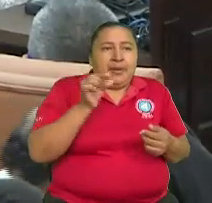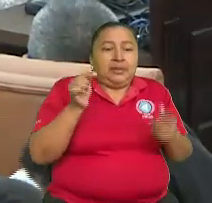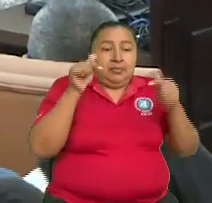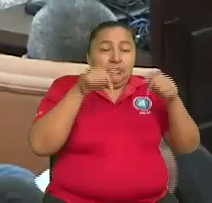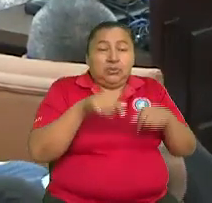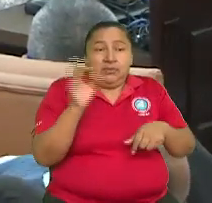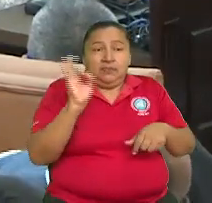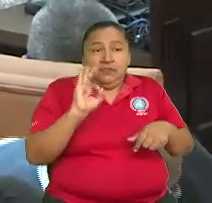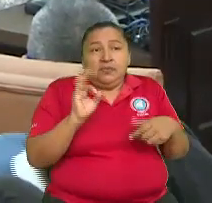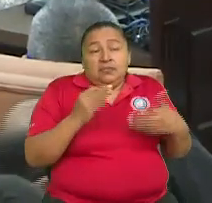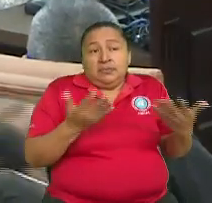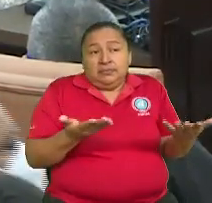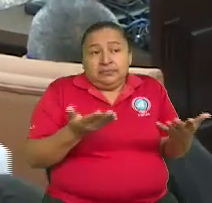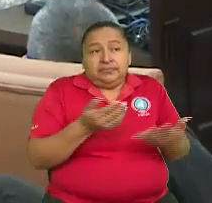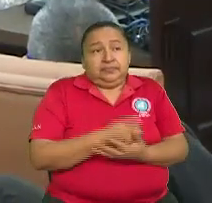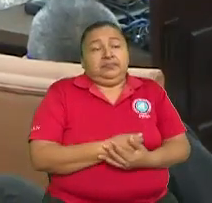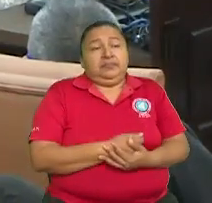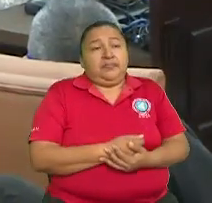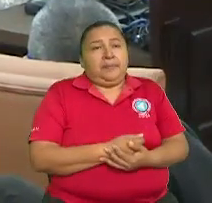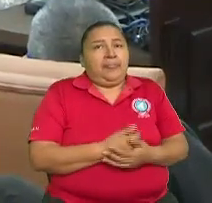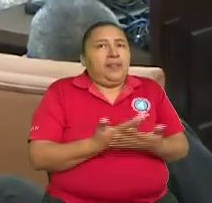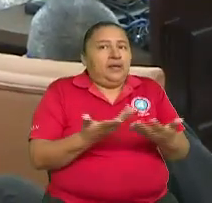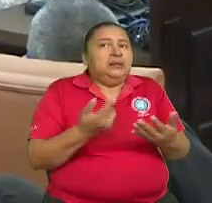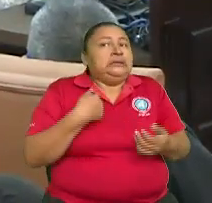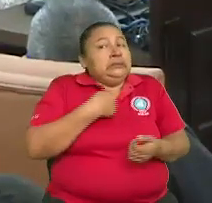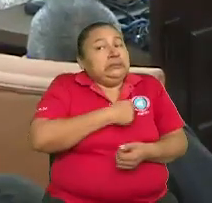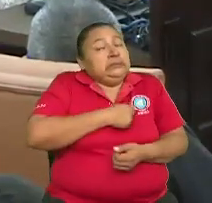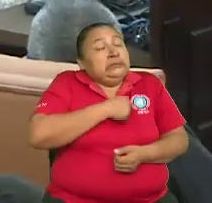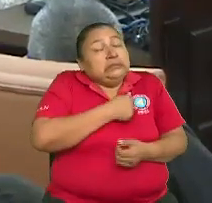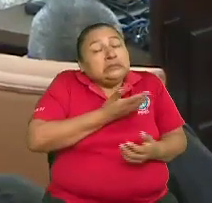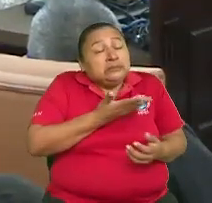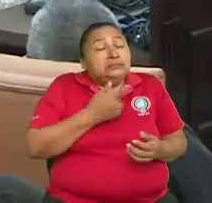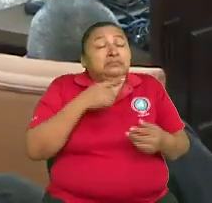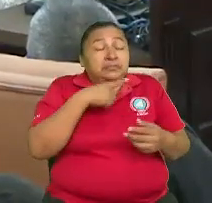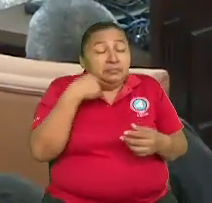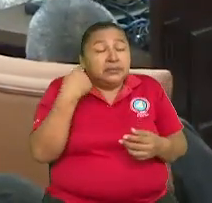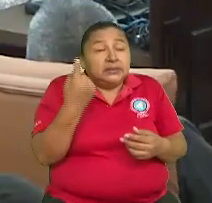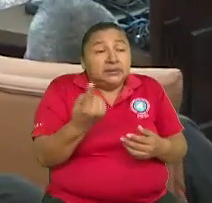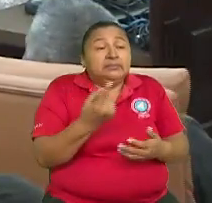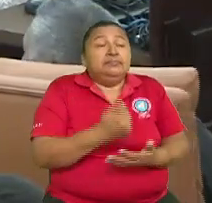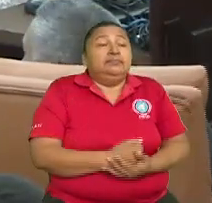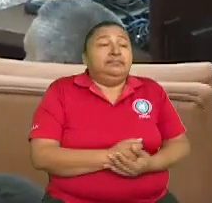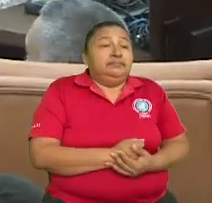esta naturaleza, sintiéndolo mucho, pero es la realidad.